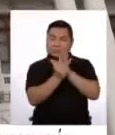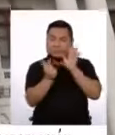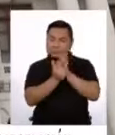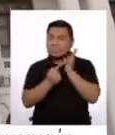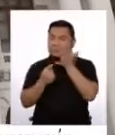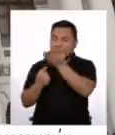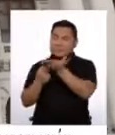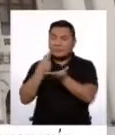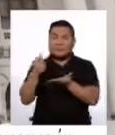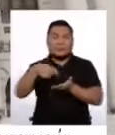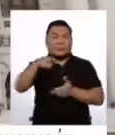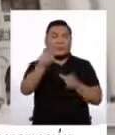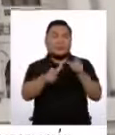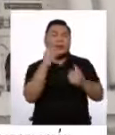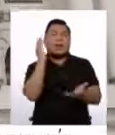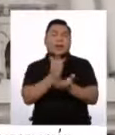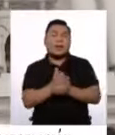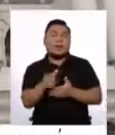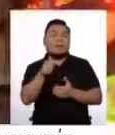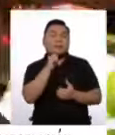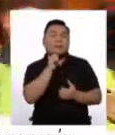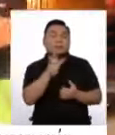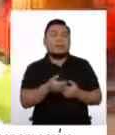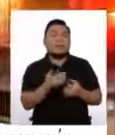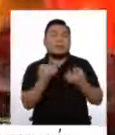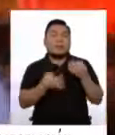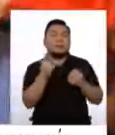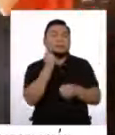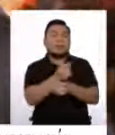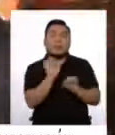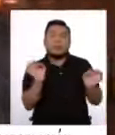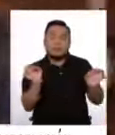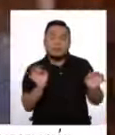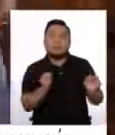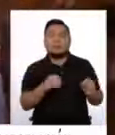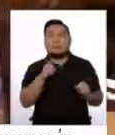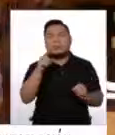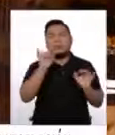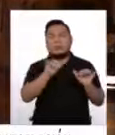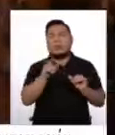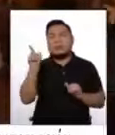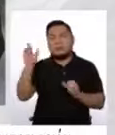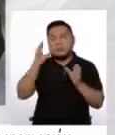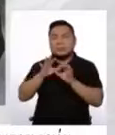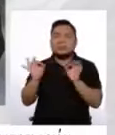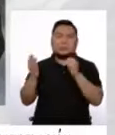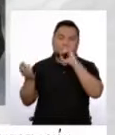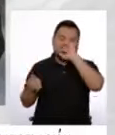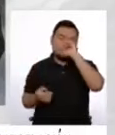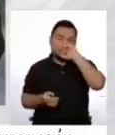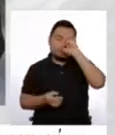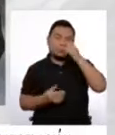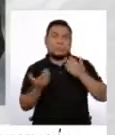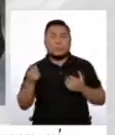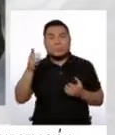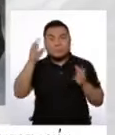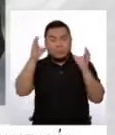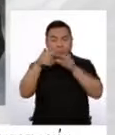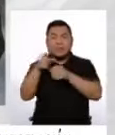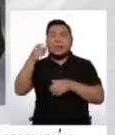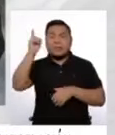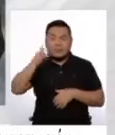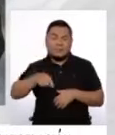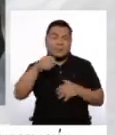que impida que personas procesadas por delitos graves sean escarceladas, alegando criterios de humanidad. El Congreso debe tomar ya la